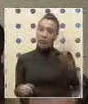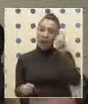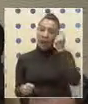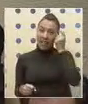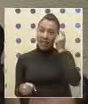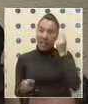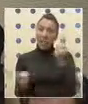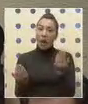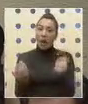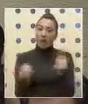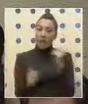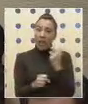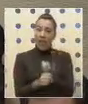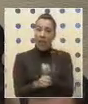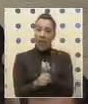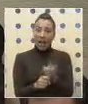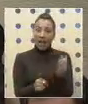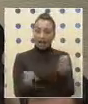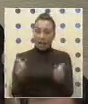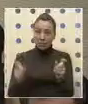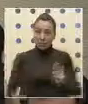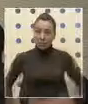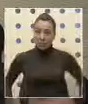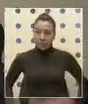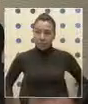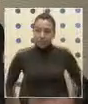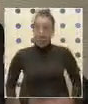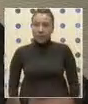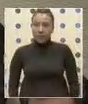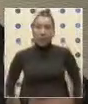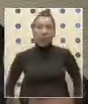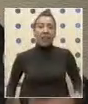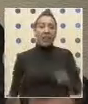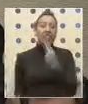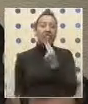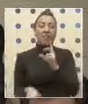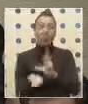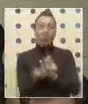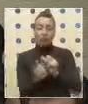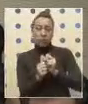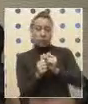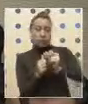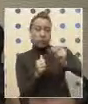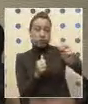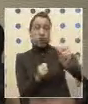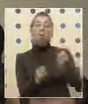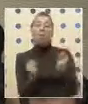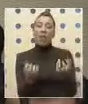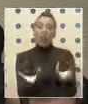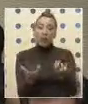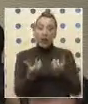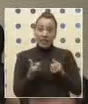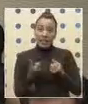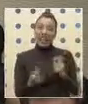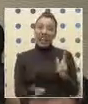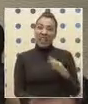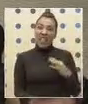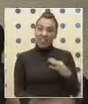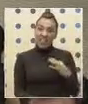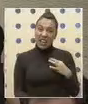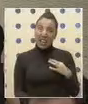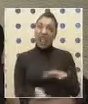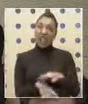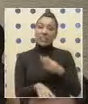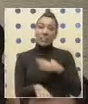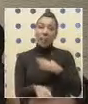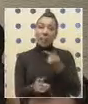tiene la población que habita en zonas apartadas de tener acceso en condiciones dignas, saludables y a